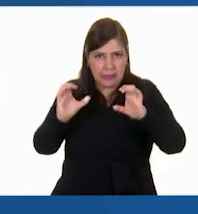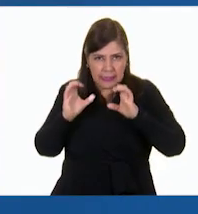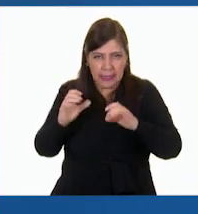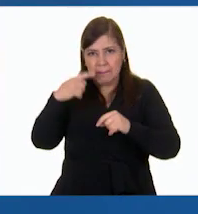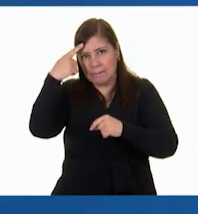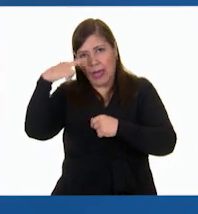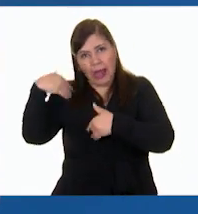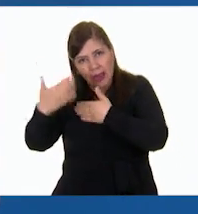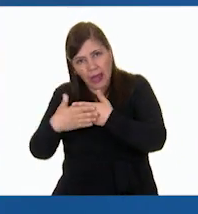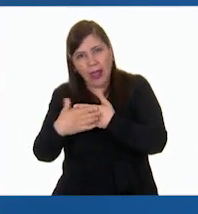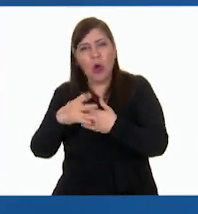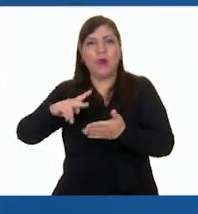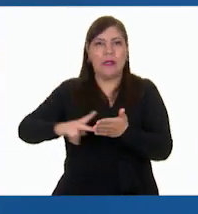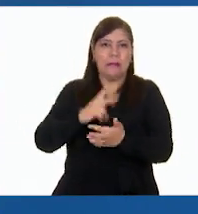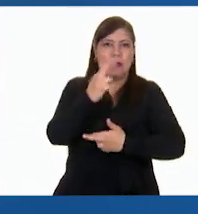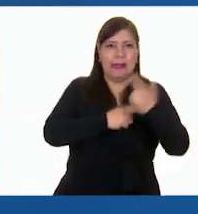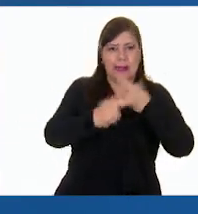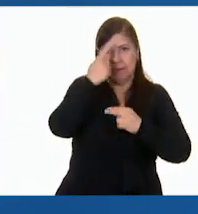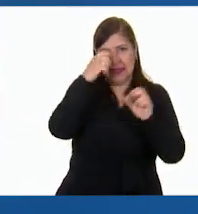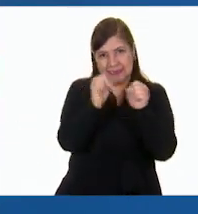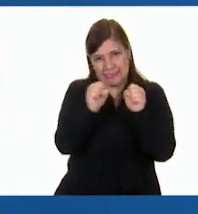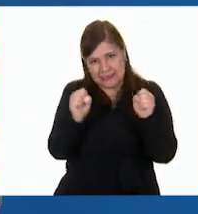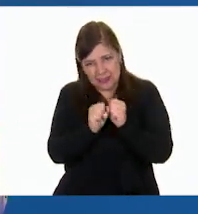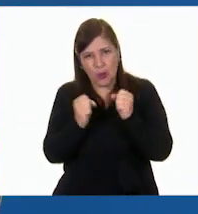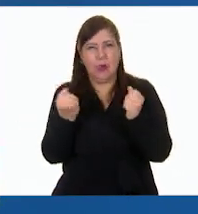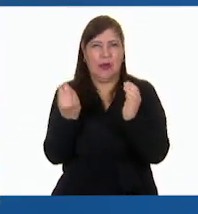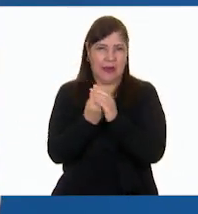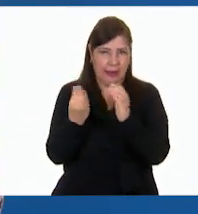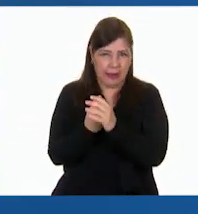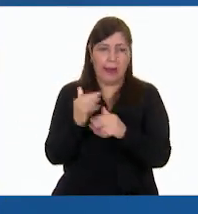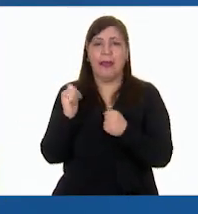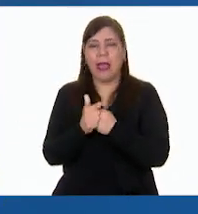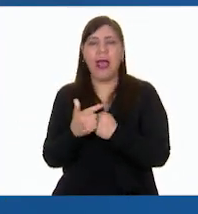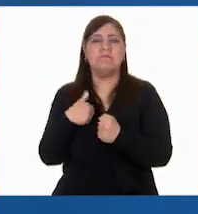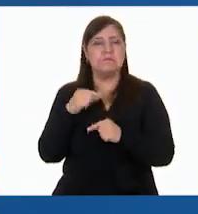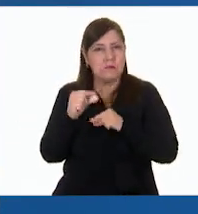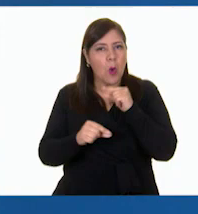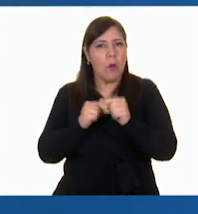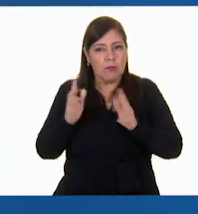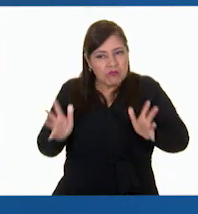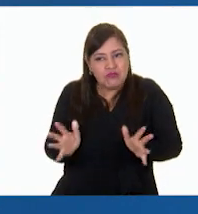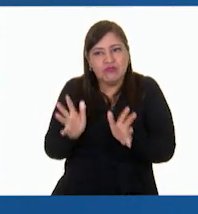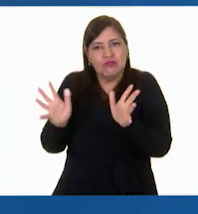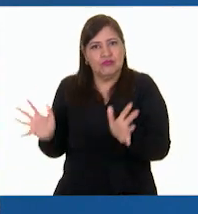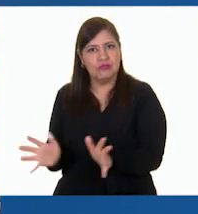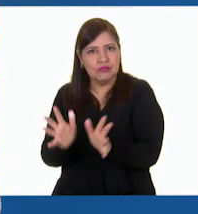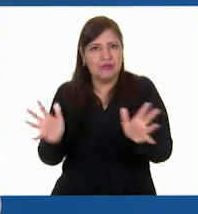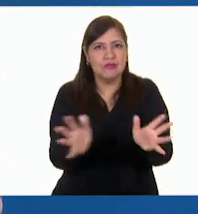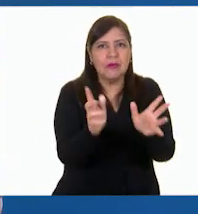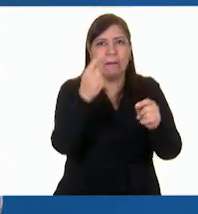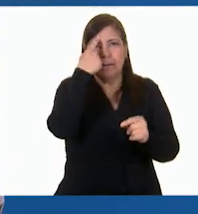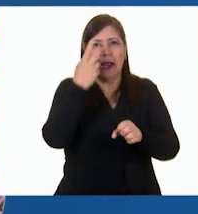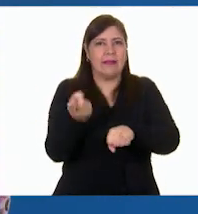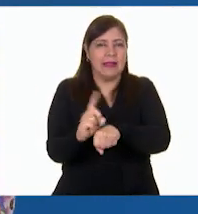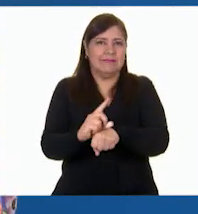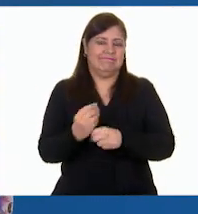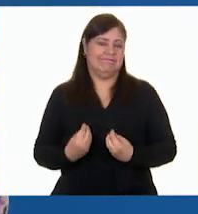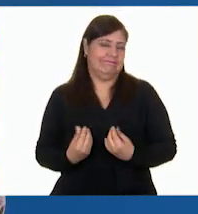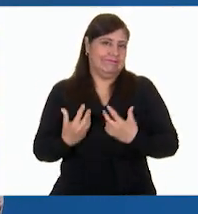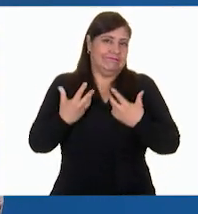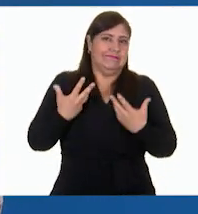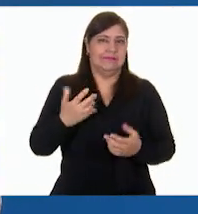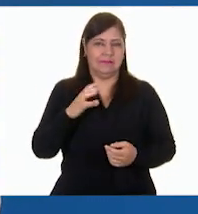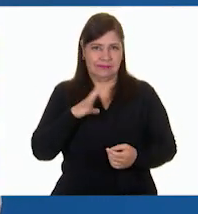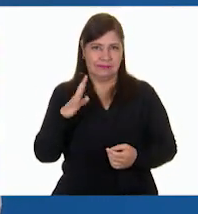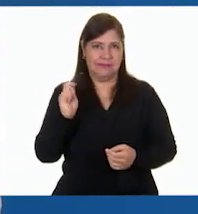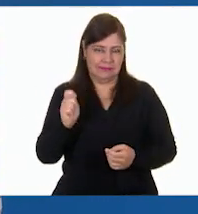ya regresar pronto a las aulas. Y ahí vamos, y tener esperanza, y seguir animándonos todos los días. Sí. Claro, y sobre